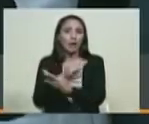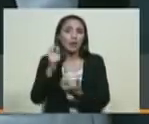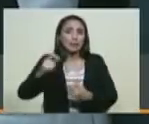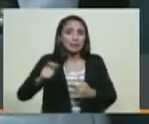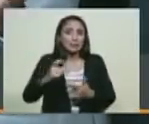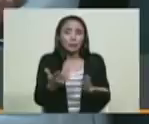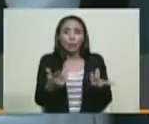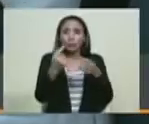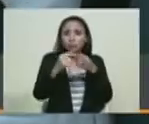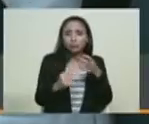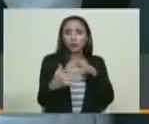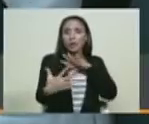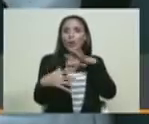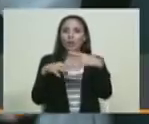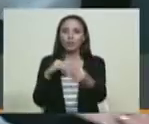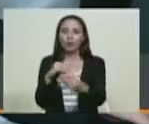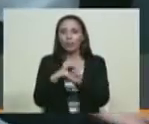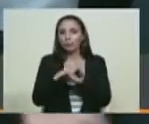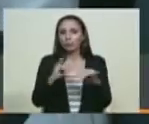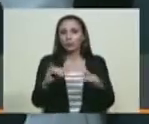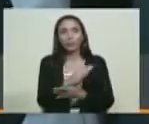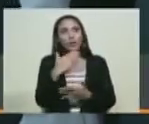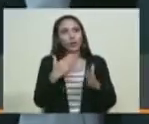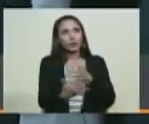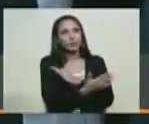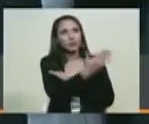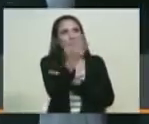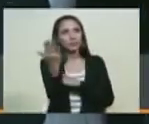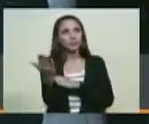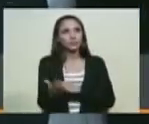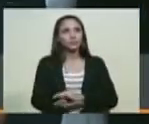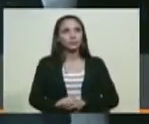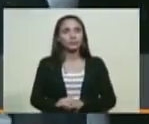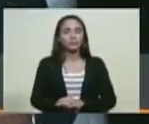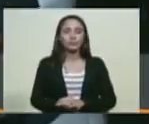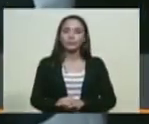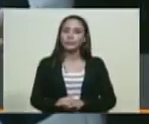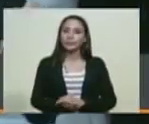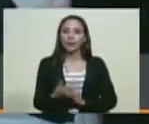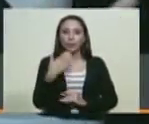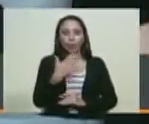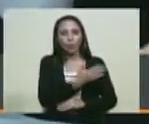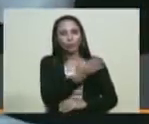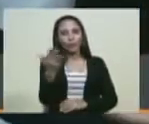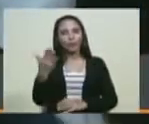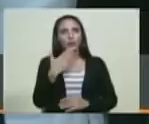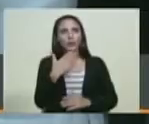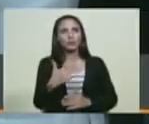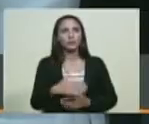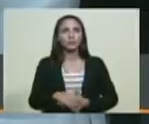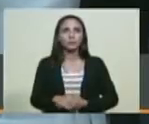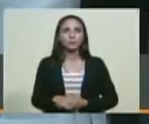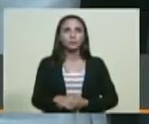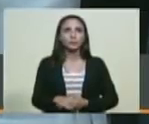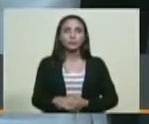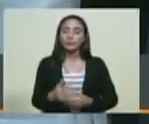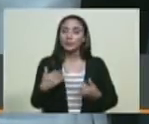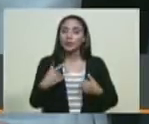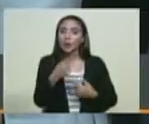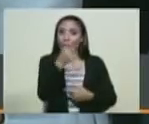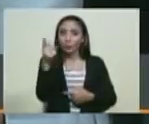necesidades y nuevas circunstancias de Venezuela. Muchas gracias a todos y a todas. No sé si ustedes quieren dar